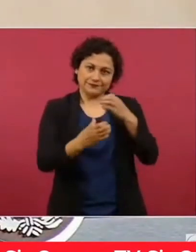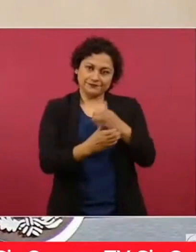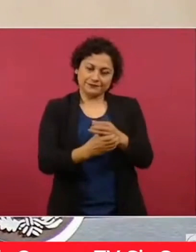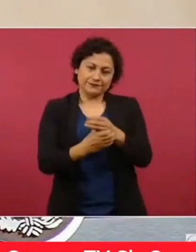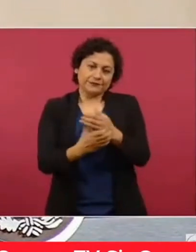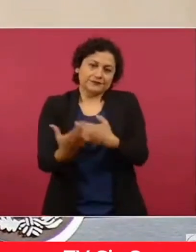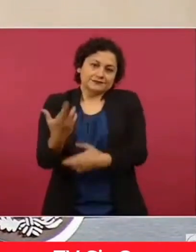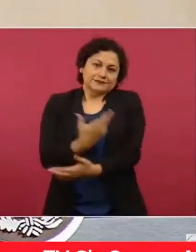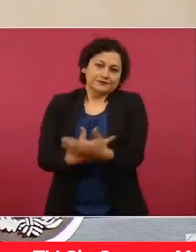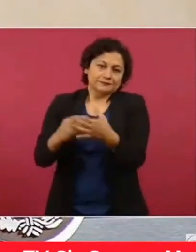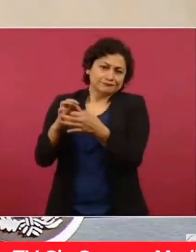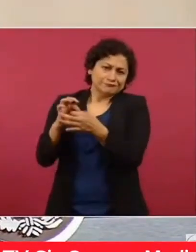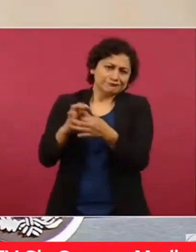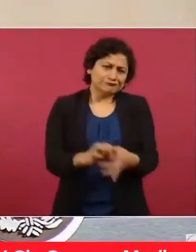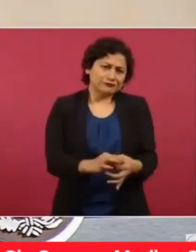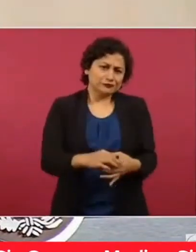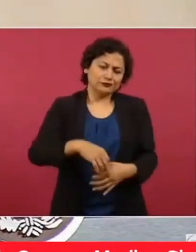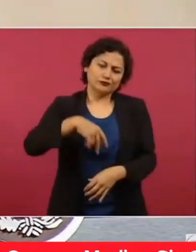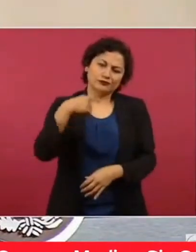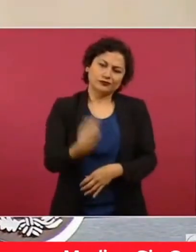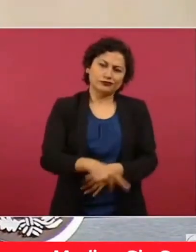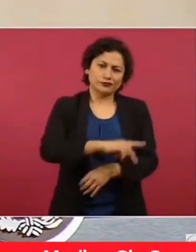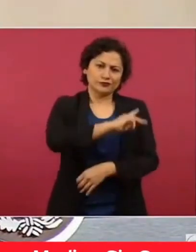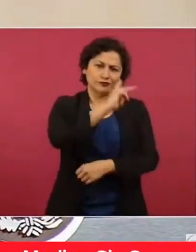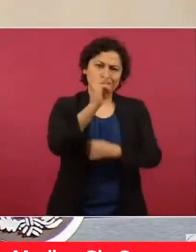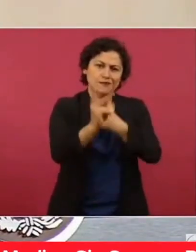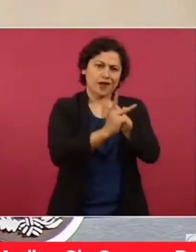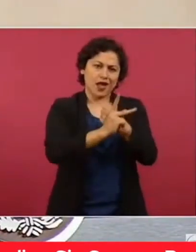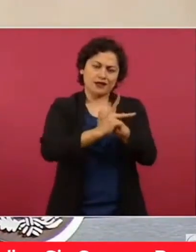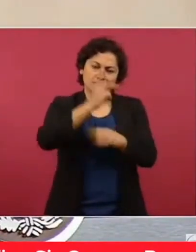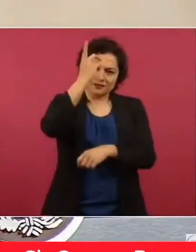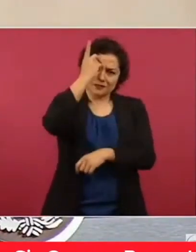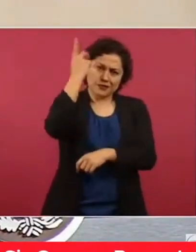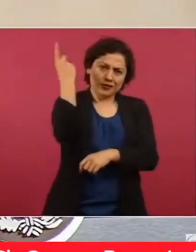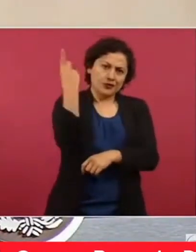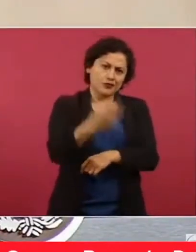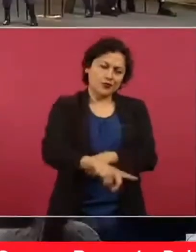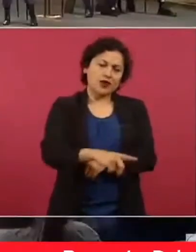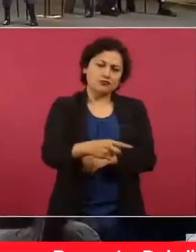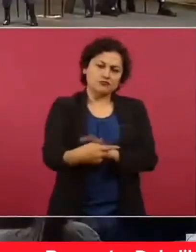soberanía, orgullo identitario y dignidad cultural. Gracias.